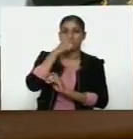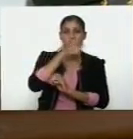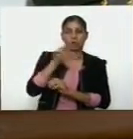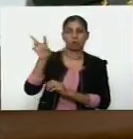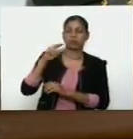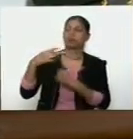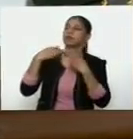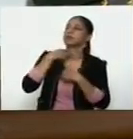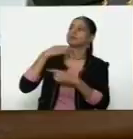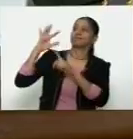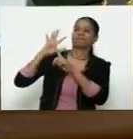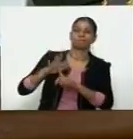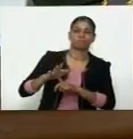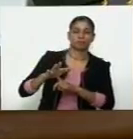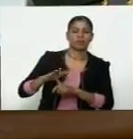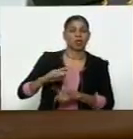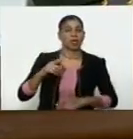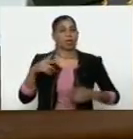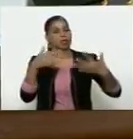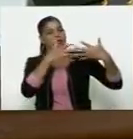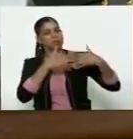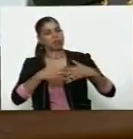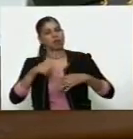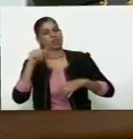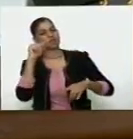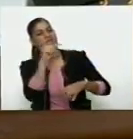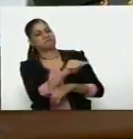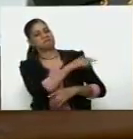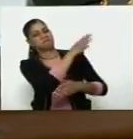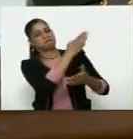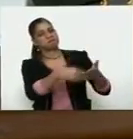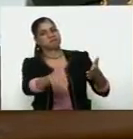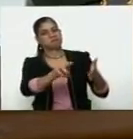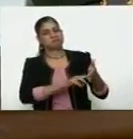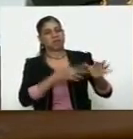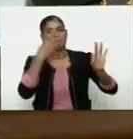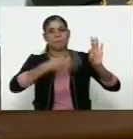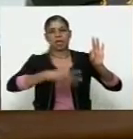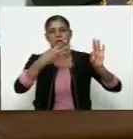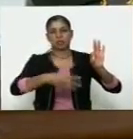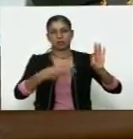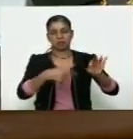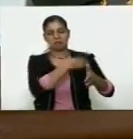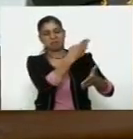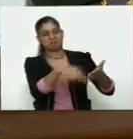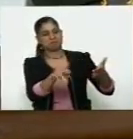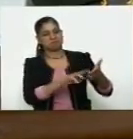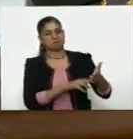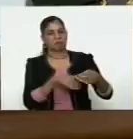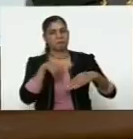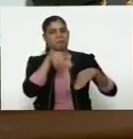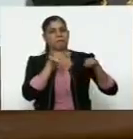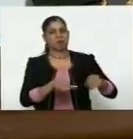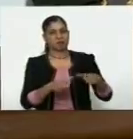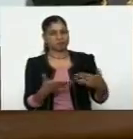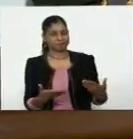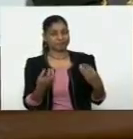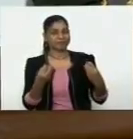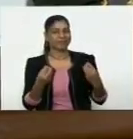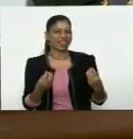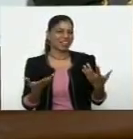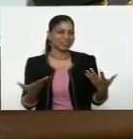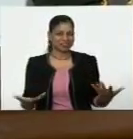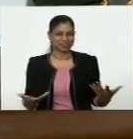venezolano, en el cual sanciona expresamente el uso de este criptoactivo a los fines de